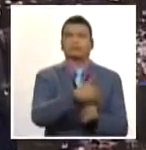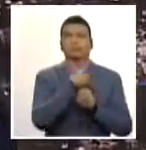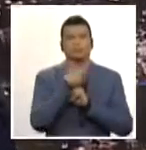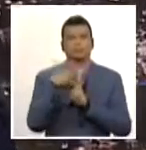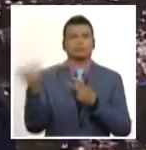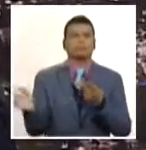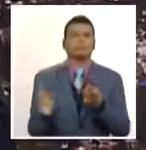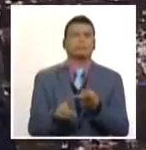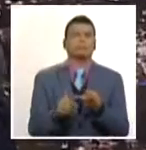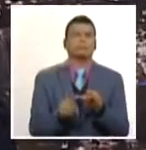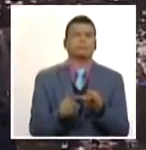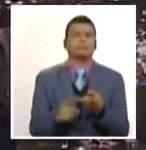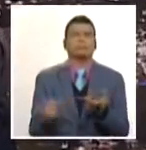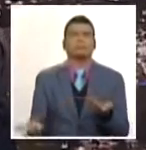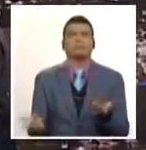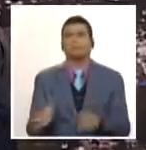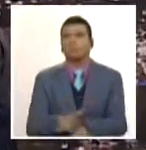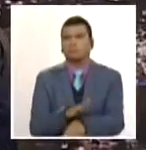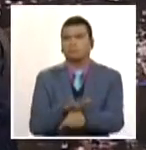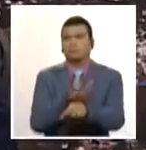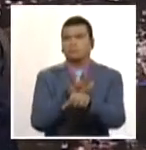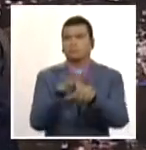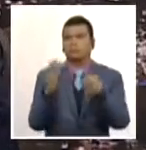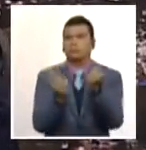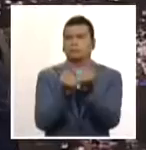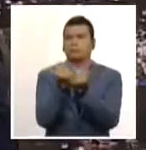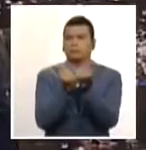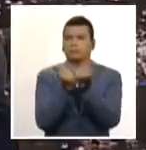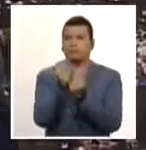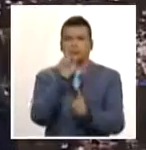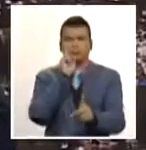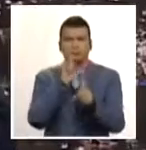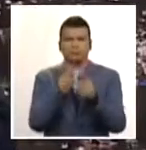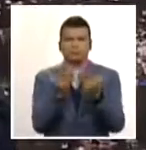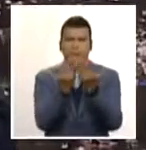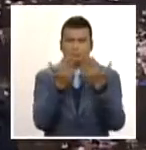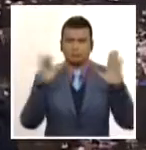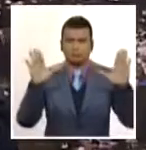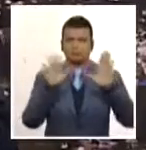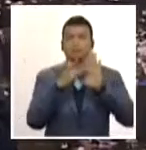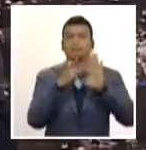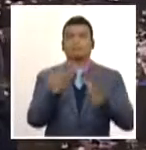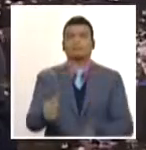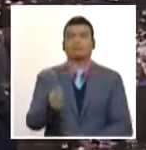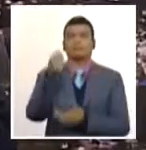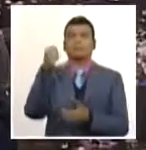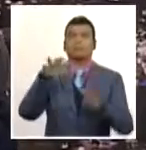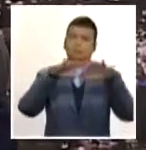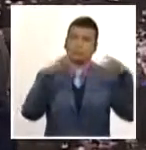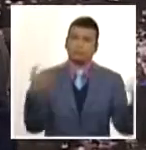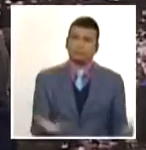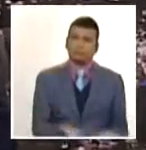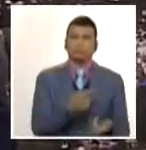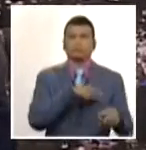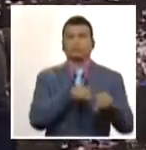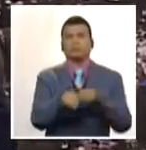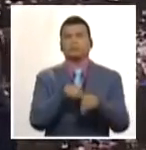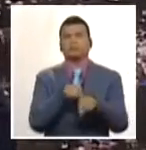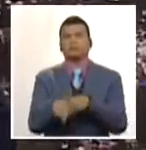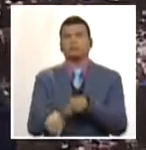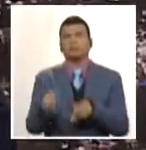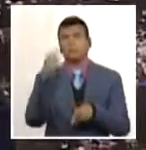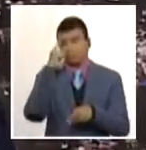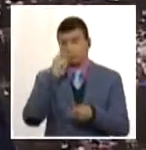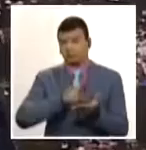protecciones o los estímulos que tiene la industria para que quede abierta en una economía global a competencias. Esto nos va a